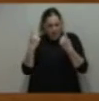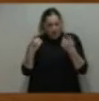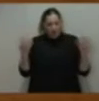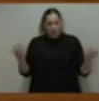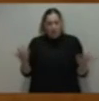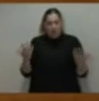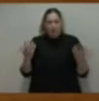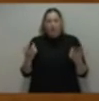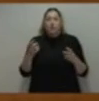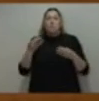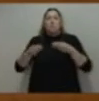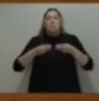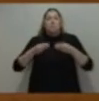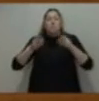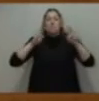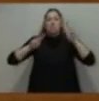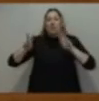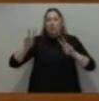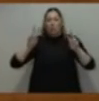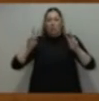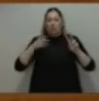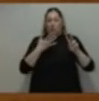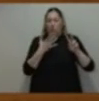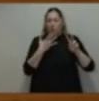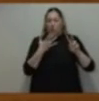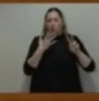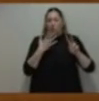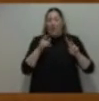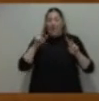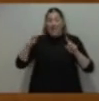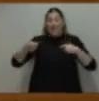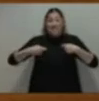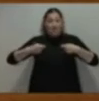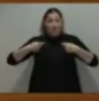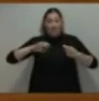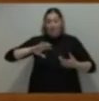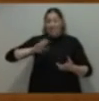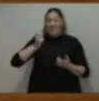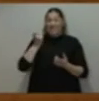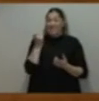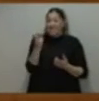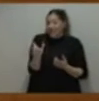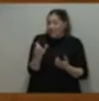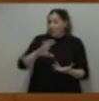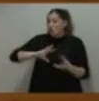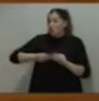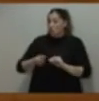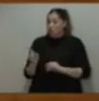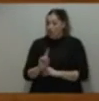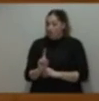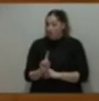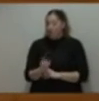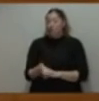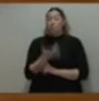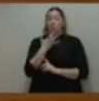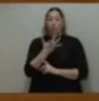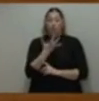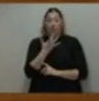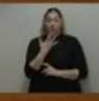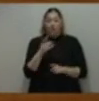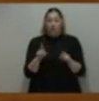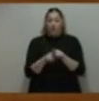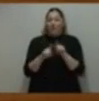materiales visuales para los establecimientos que no apliquen esta tasa. Es evidente que no se puede marcar con una estrella